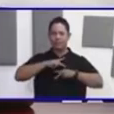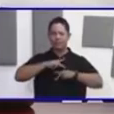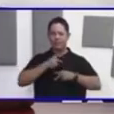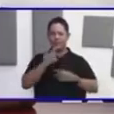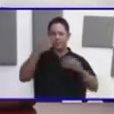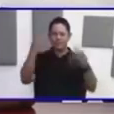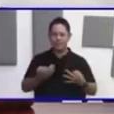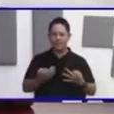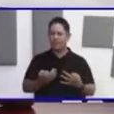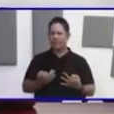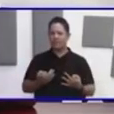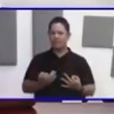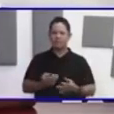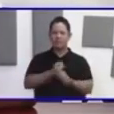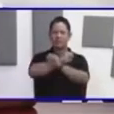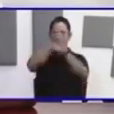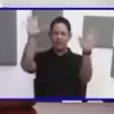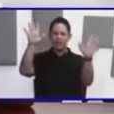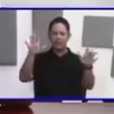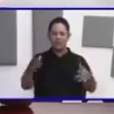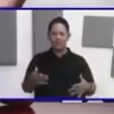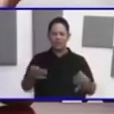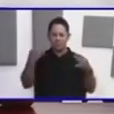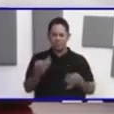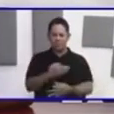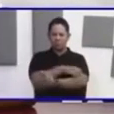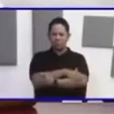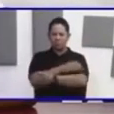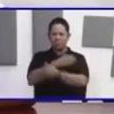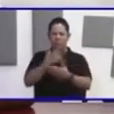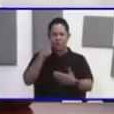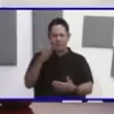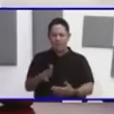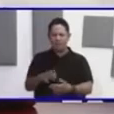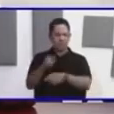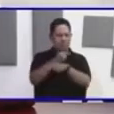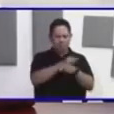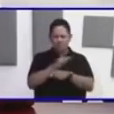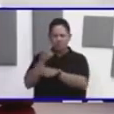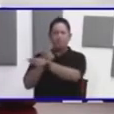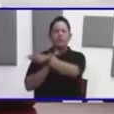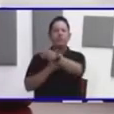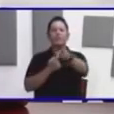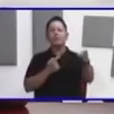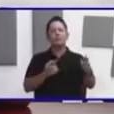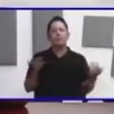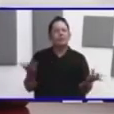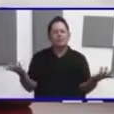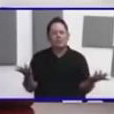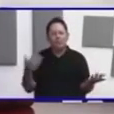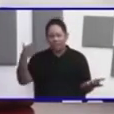verdad absoluta, donde hoy todo el mundo sabe de COVID-19, todo el mundo es epidemiólogo, todo el mundo sabe de hospitales, todo el mundo sabe? Nosotros nos